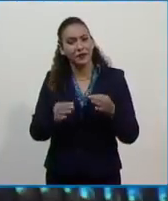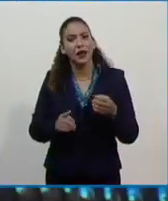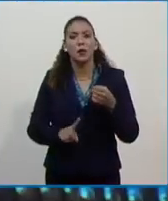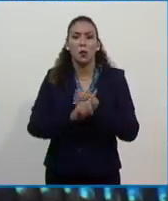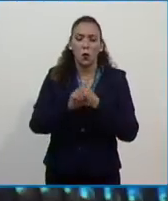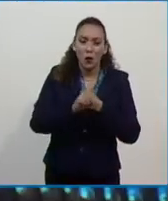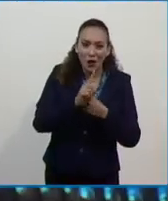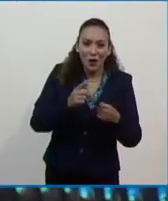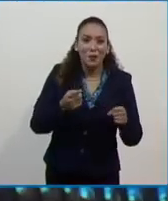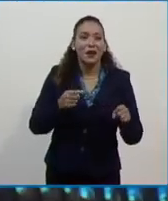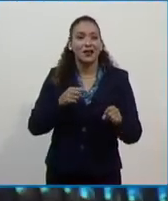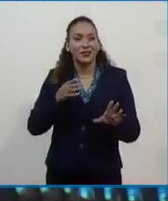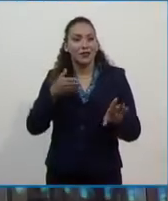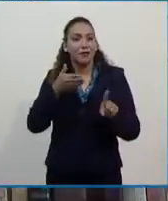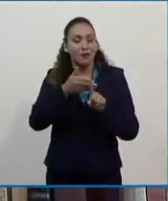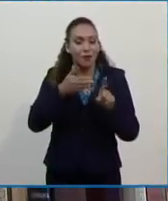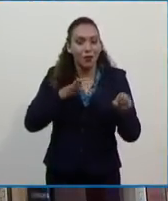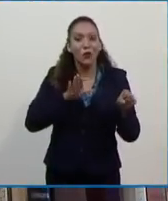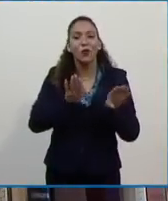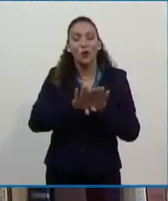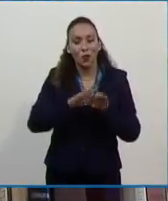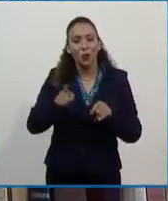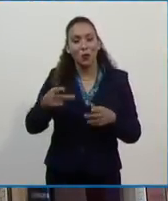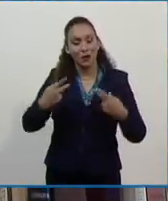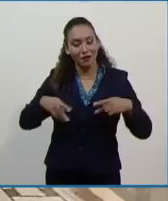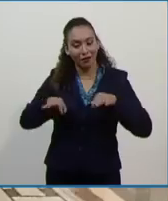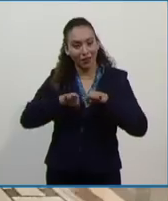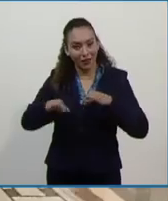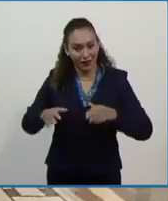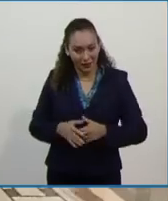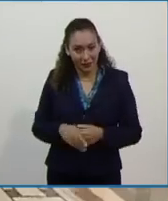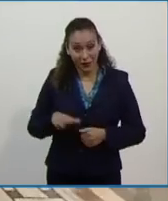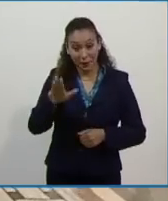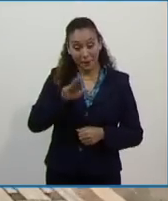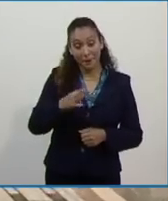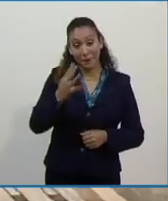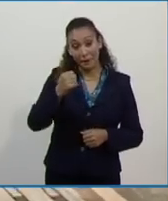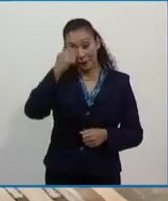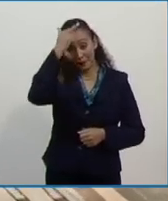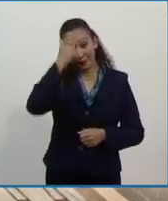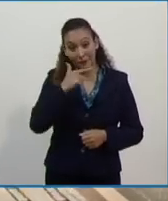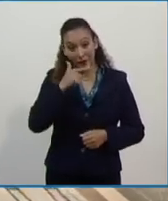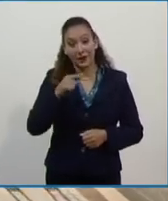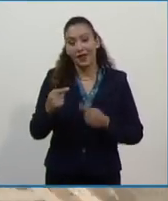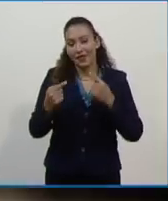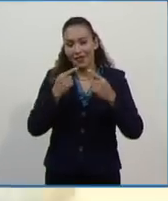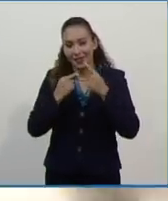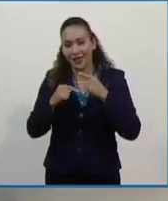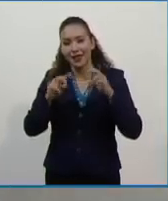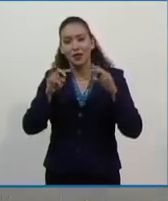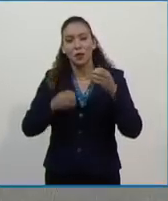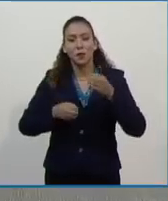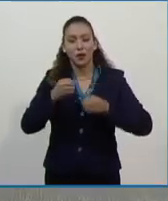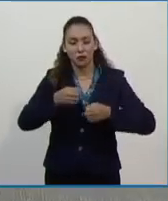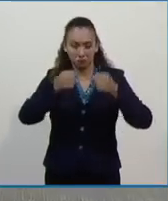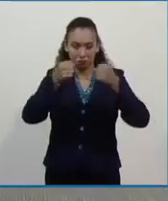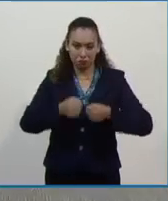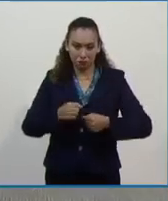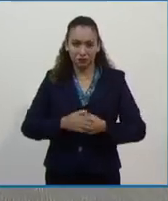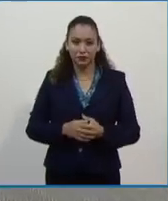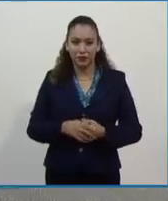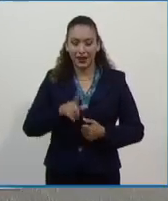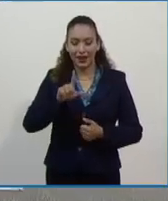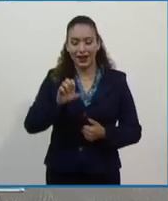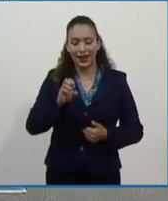retos y desafíos que enfrentan los impartidores de justicia. El miércoles a las 9 de la noche en Diálogo sobre Justicia y Seguridad,